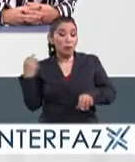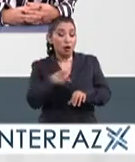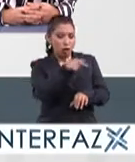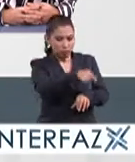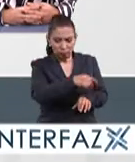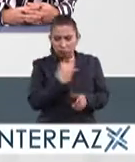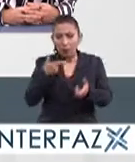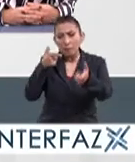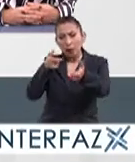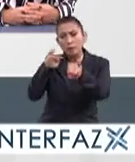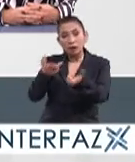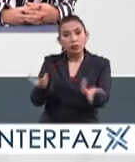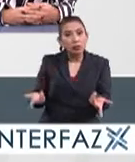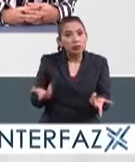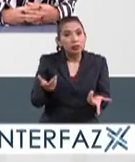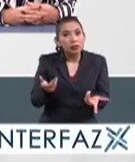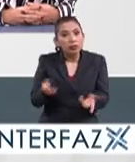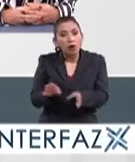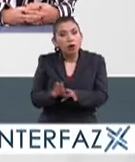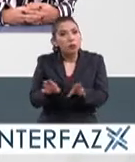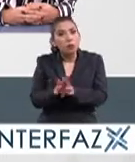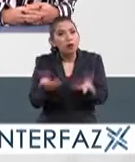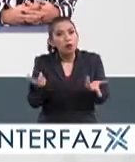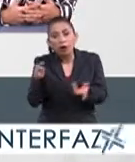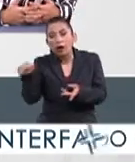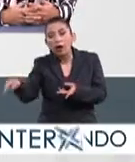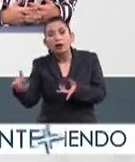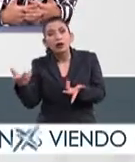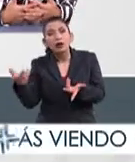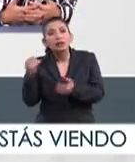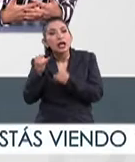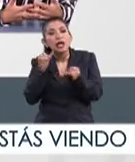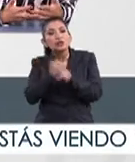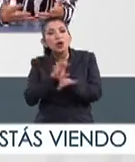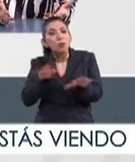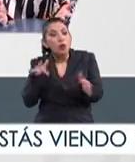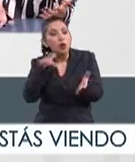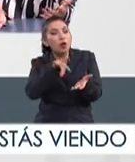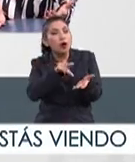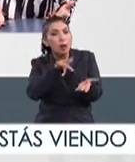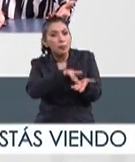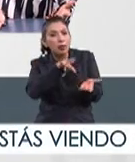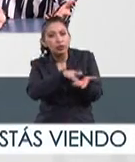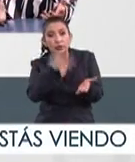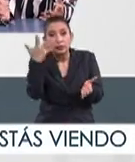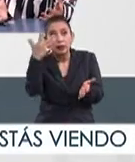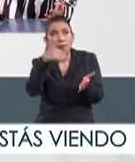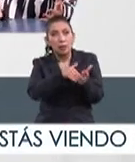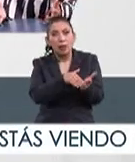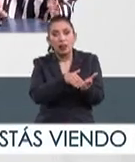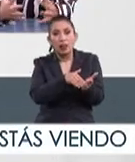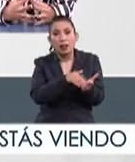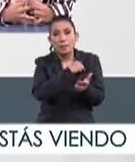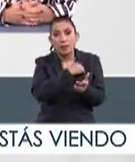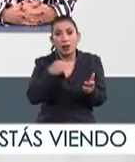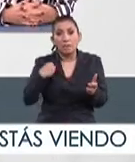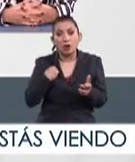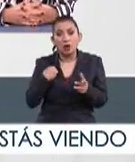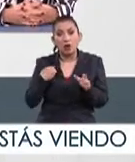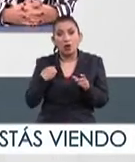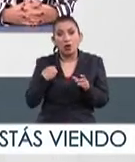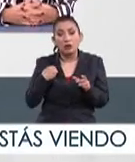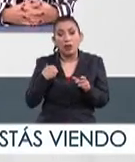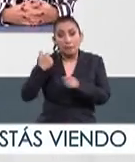los devuelvan con balas. ¿Qué herramientas legales tendrían para defenderse de esto? Creo que 5.500 miembros de